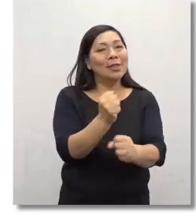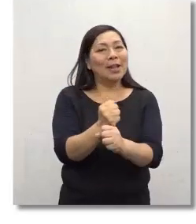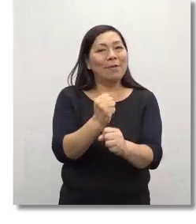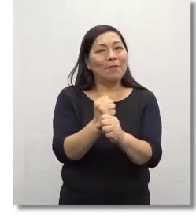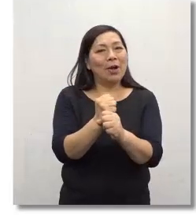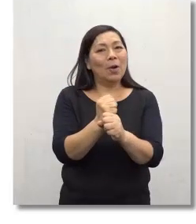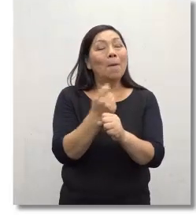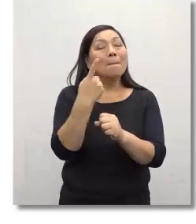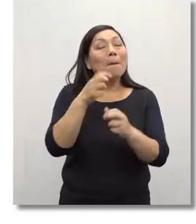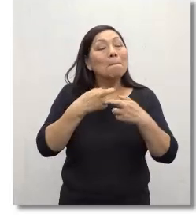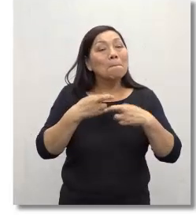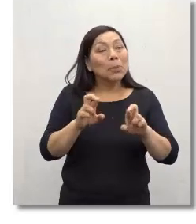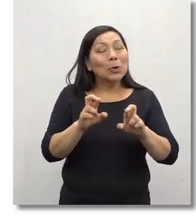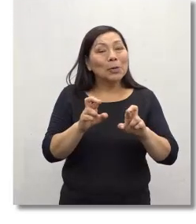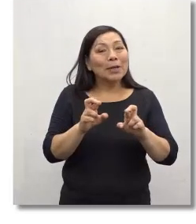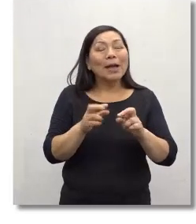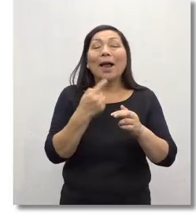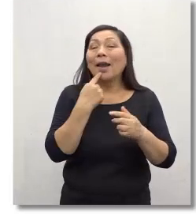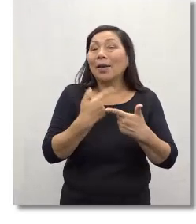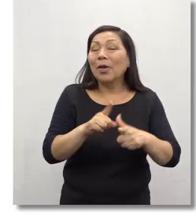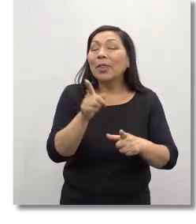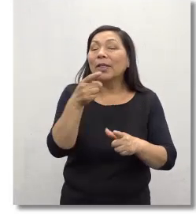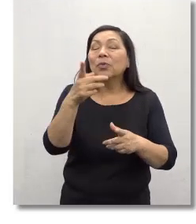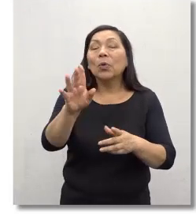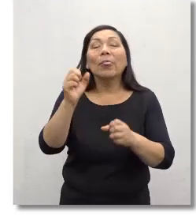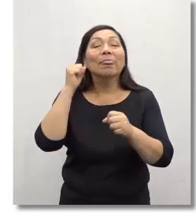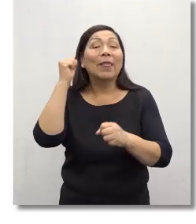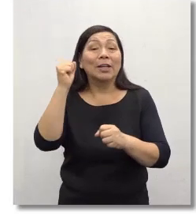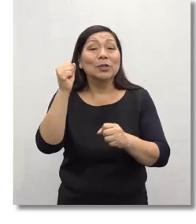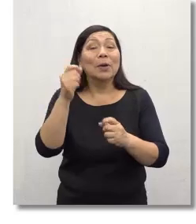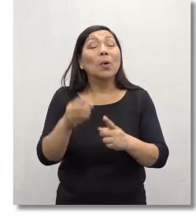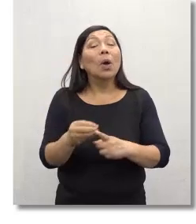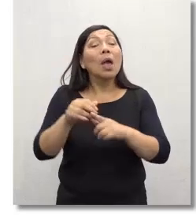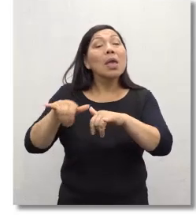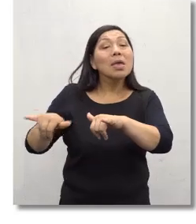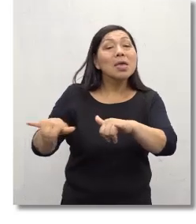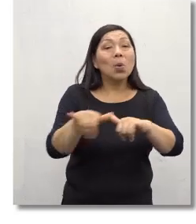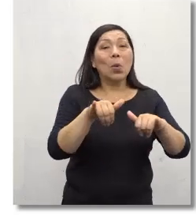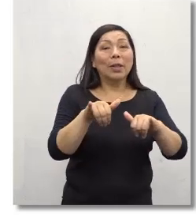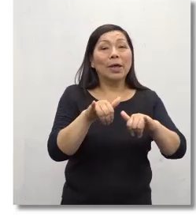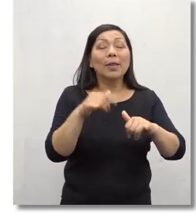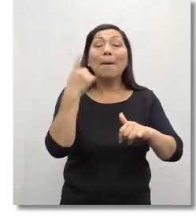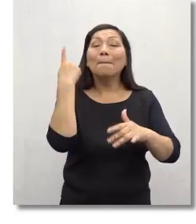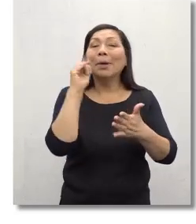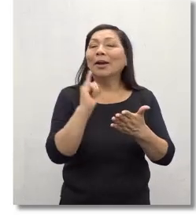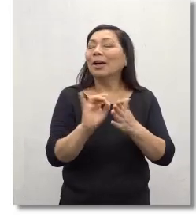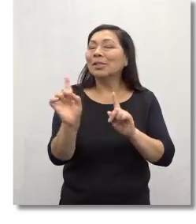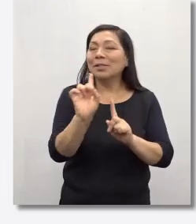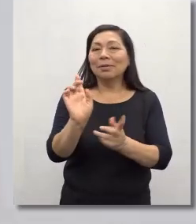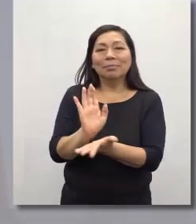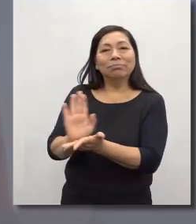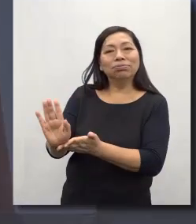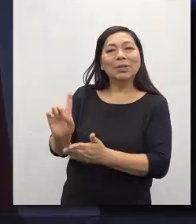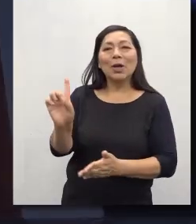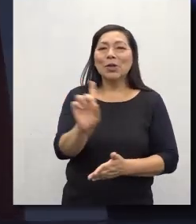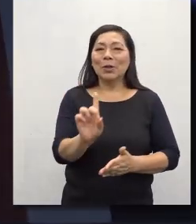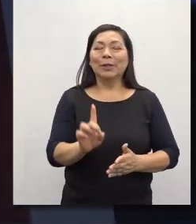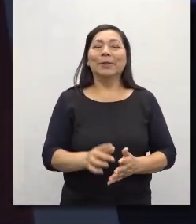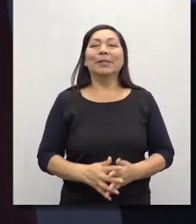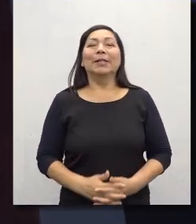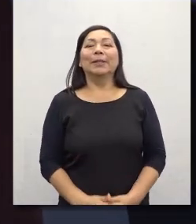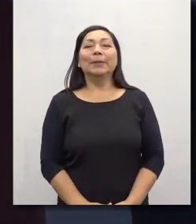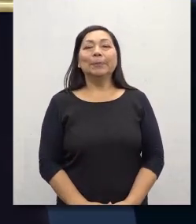acceso a la función pública y a la libertad de trabajo, y el principio de igualdad de oportunidades sin discriminación.